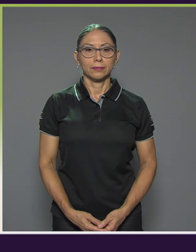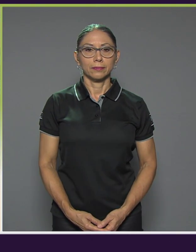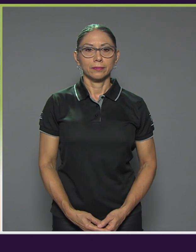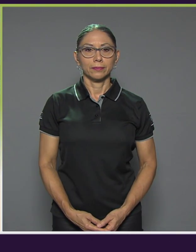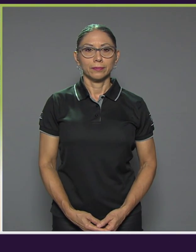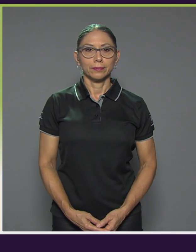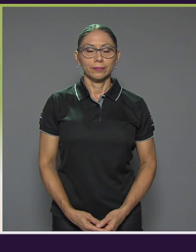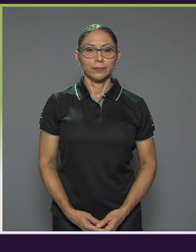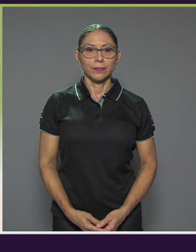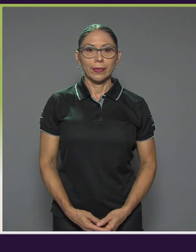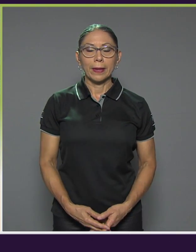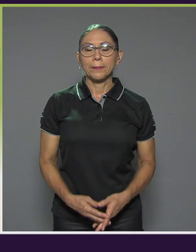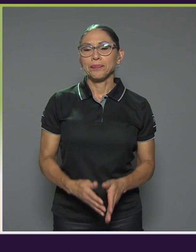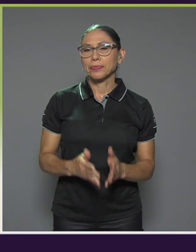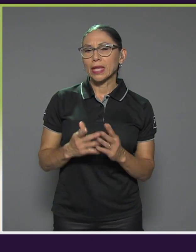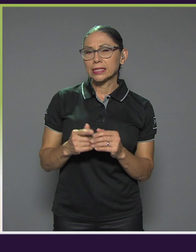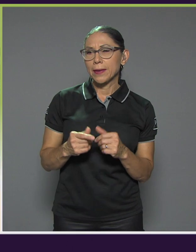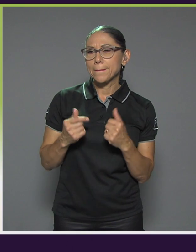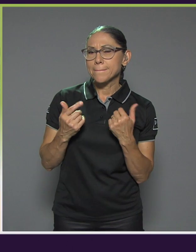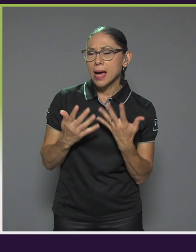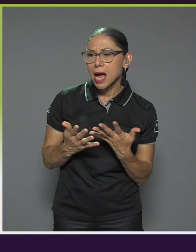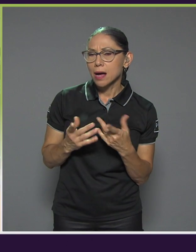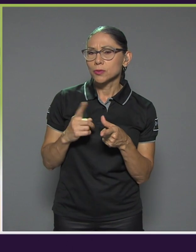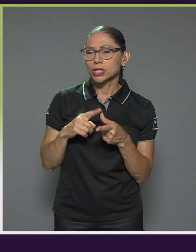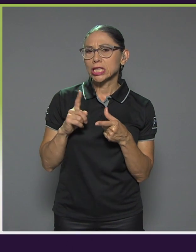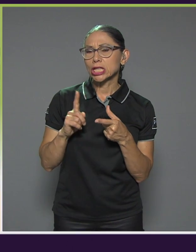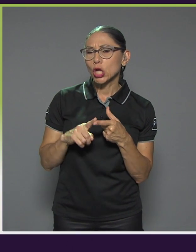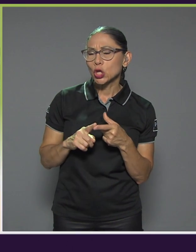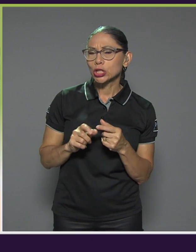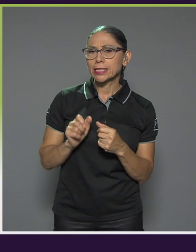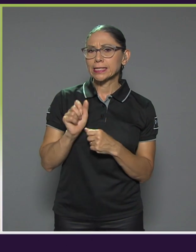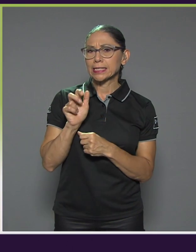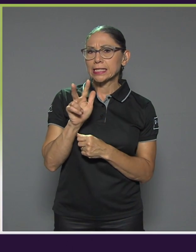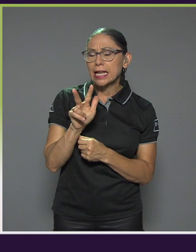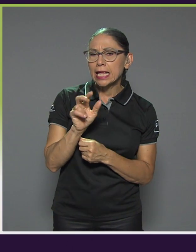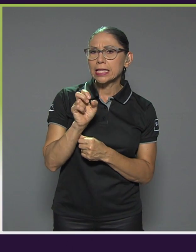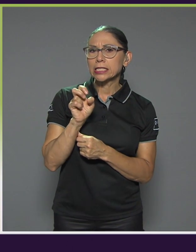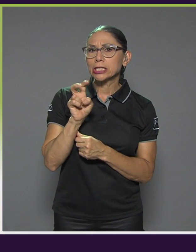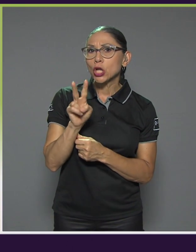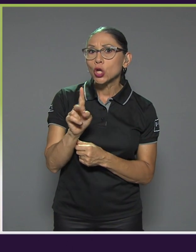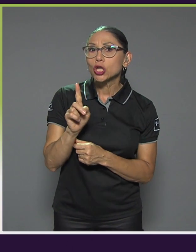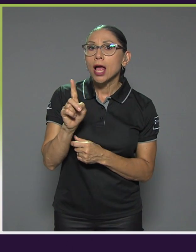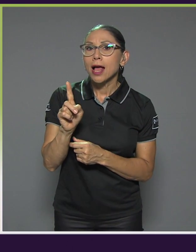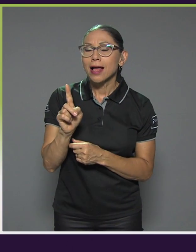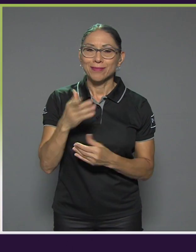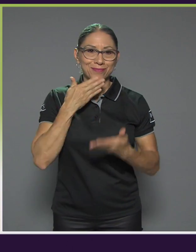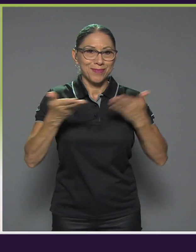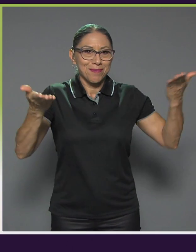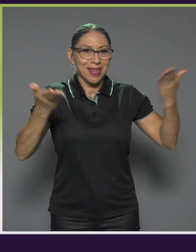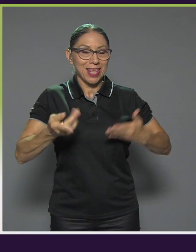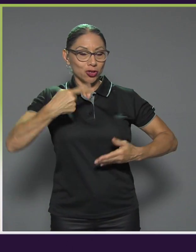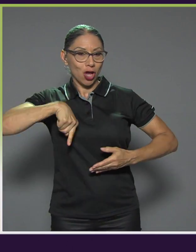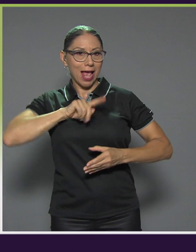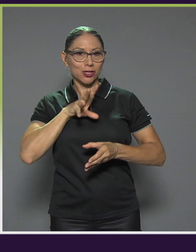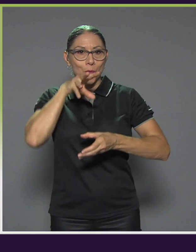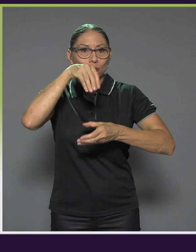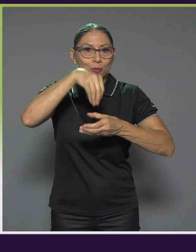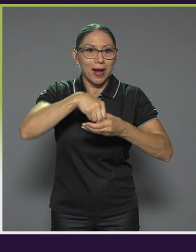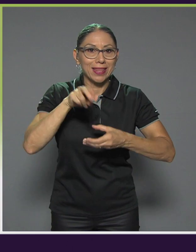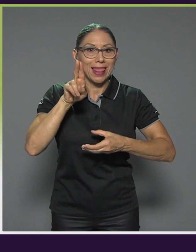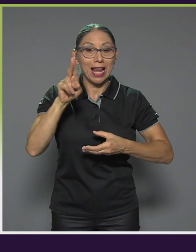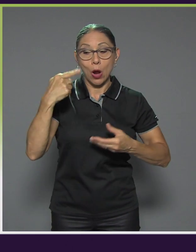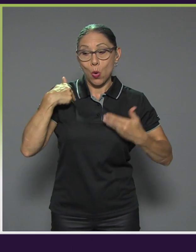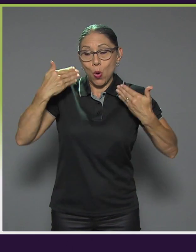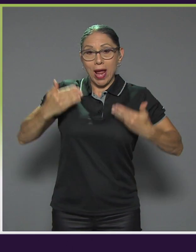vamos entonces 3 2 bienvenidos a somos parte de la evelyn andreas y